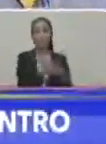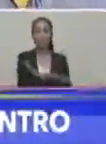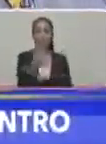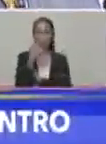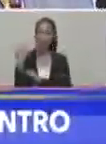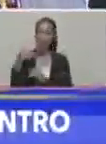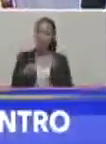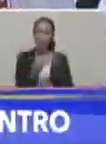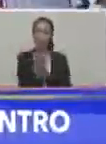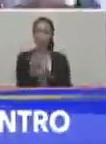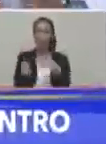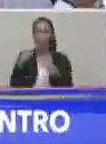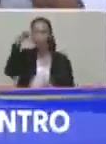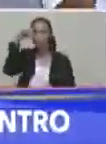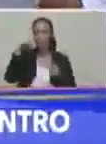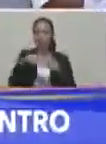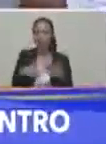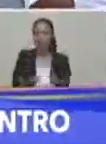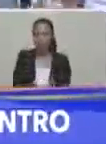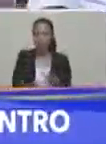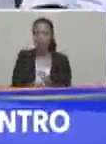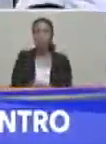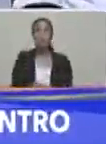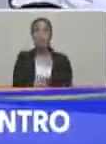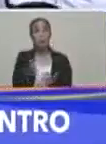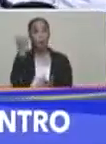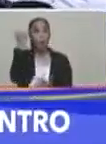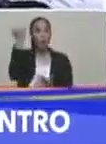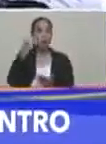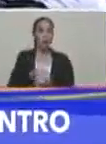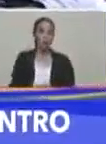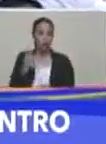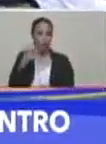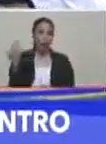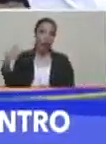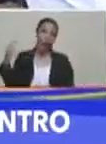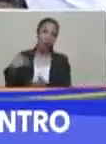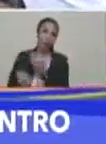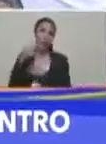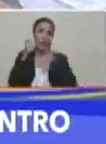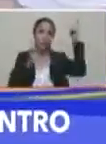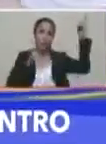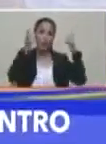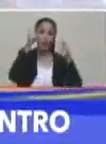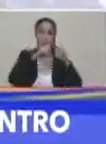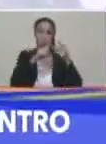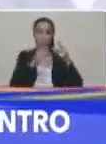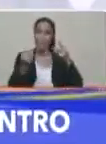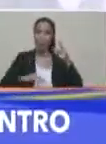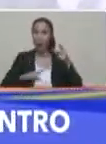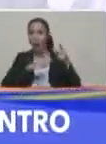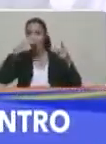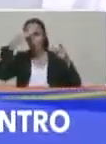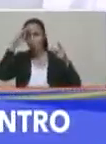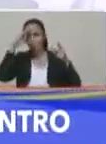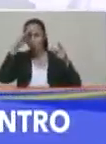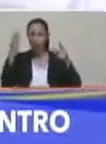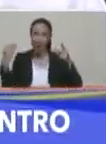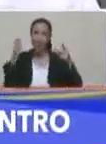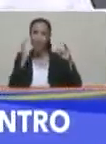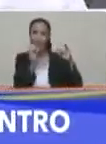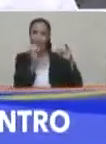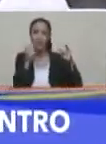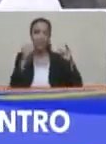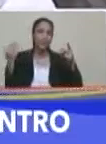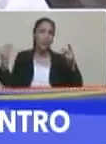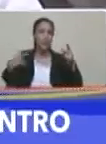presidente, con la idea genial de esos dos gigantes de la historia, el comandante Hugo Chávez y el comandante Fidel Castro.